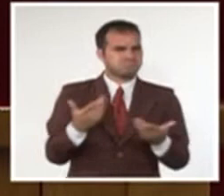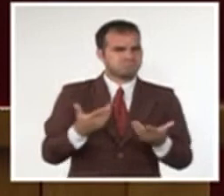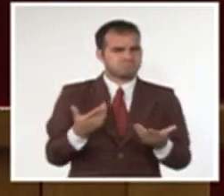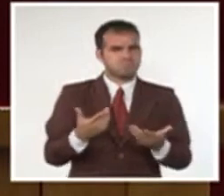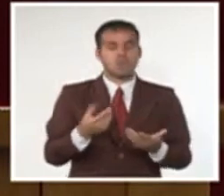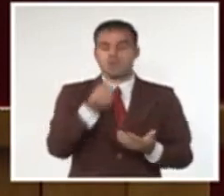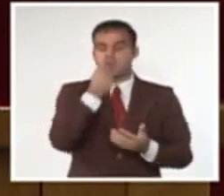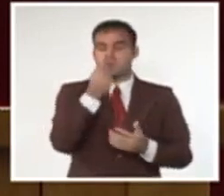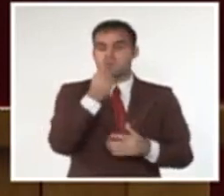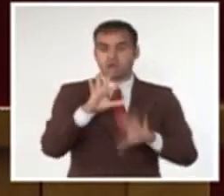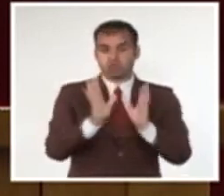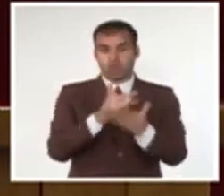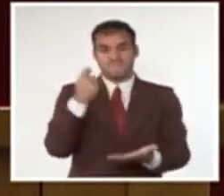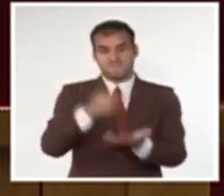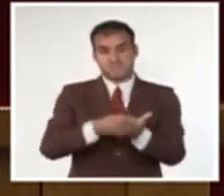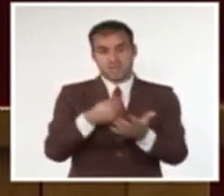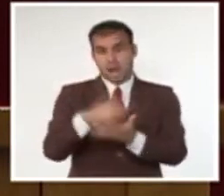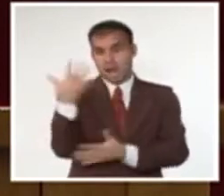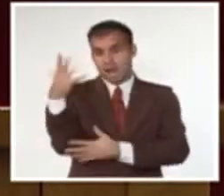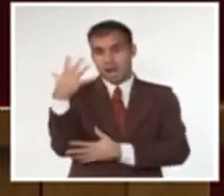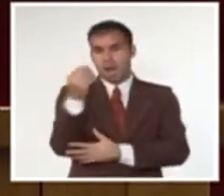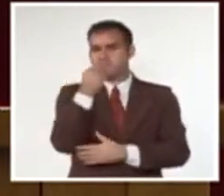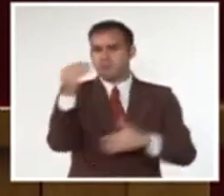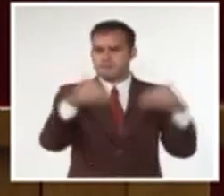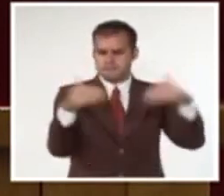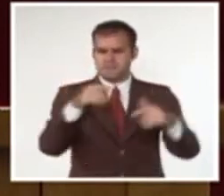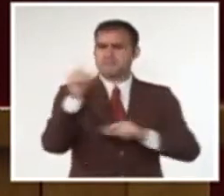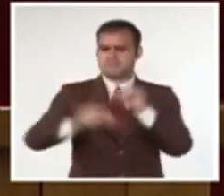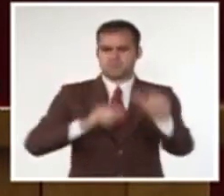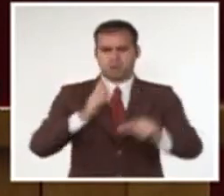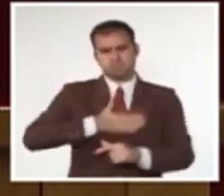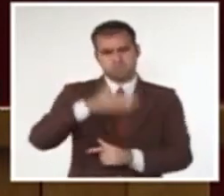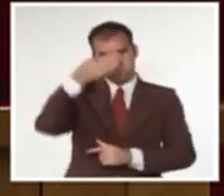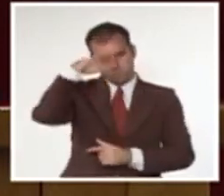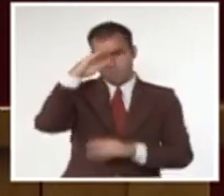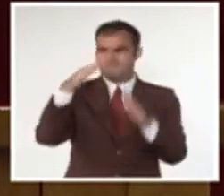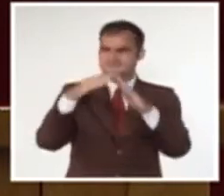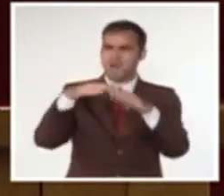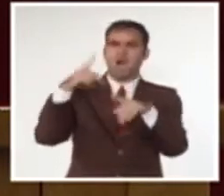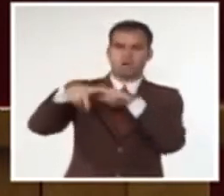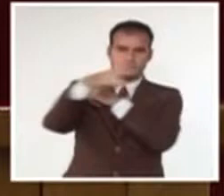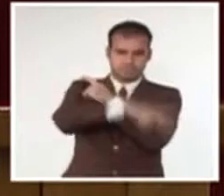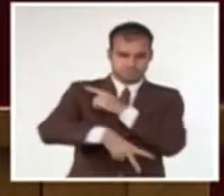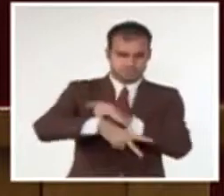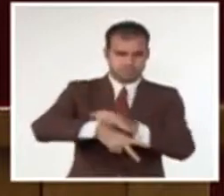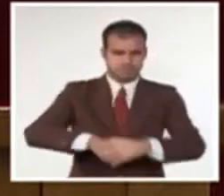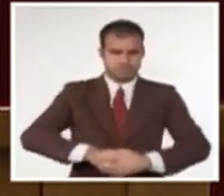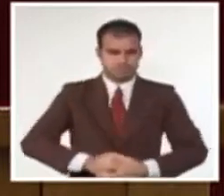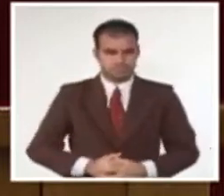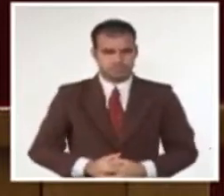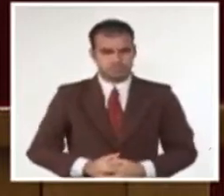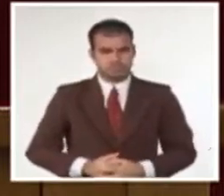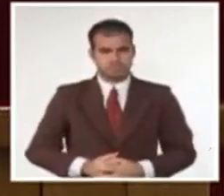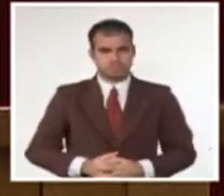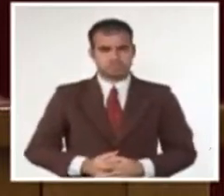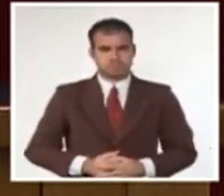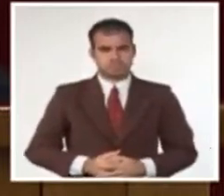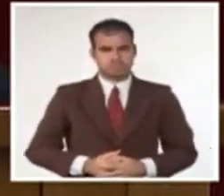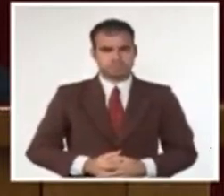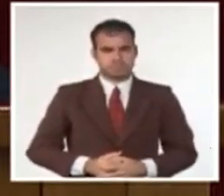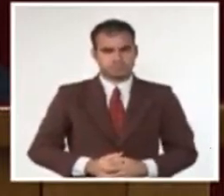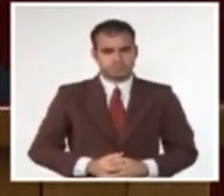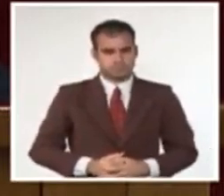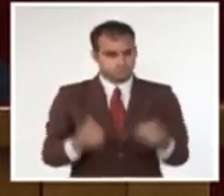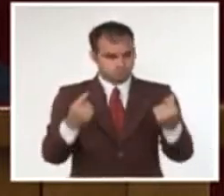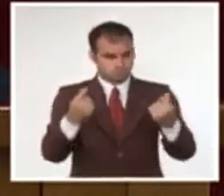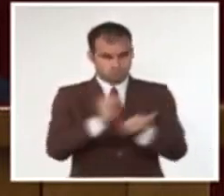concretar inversiones extranjeras en las que participen cubanos radicados en el exterior. En una economía abierta como la de